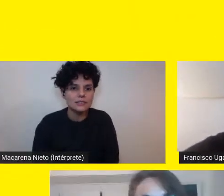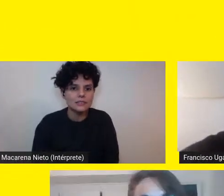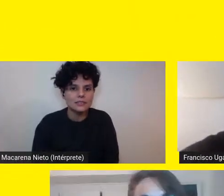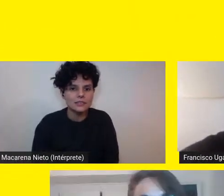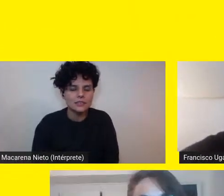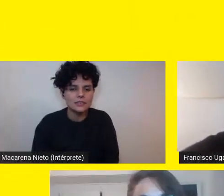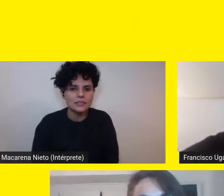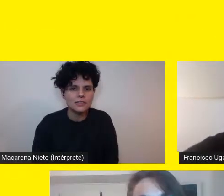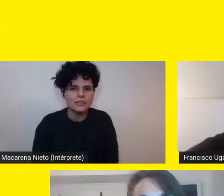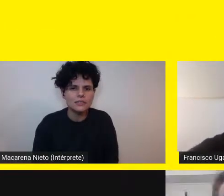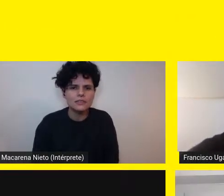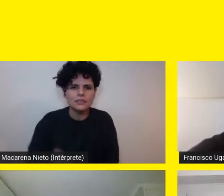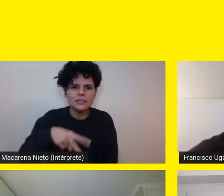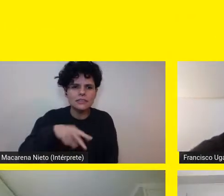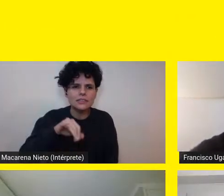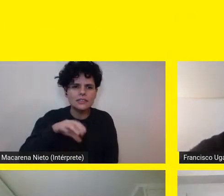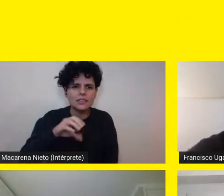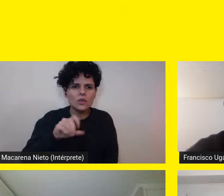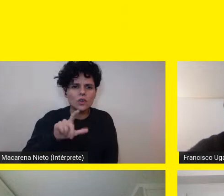Nicole.